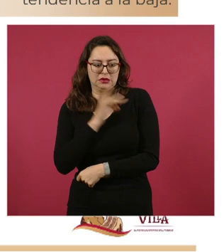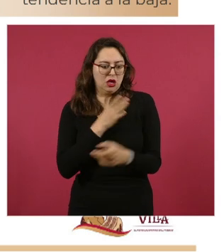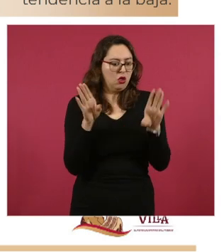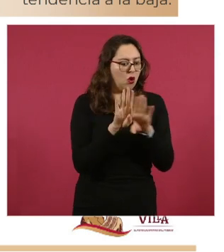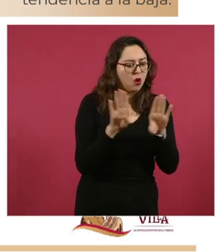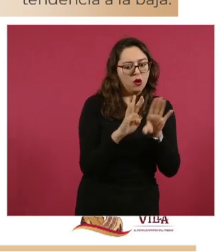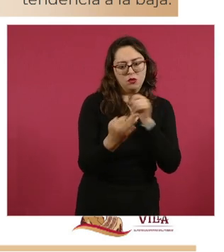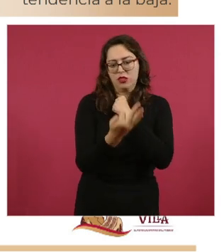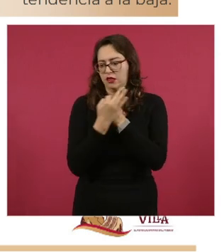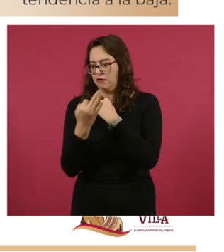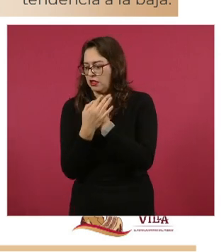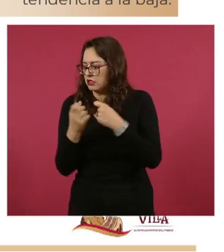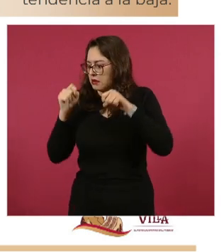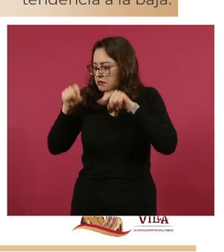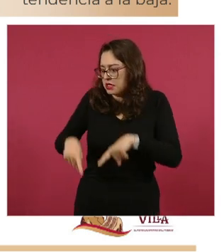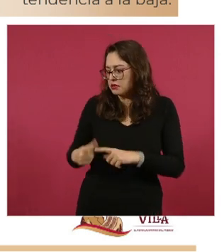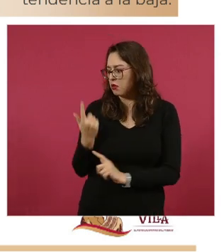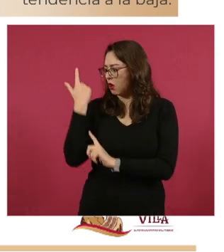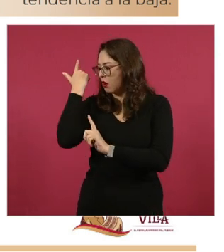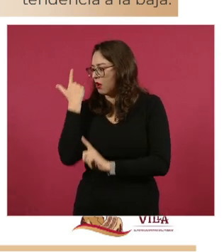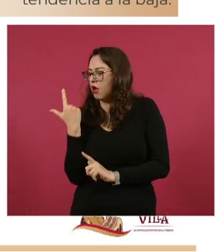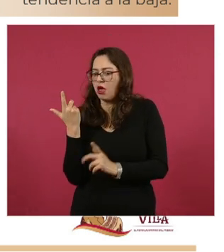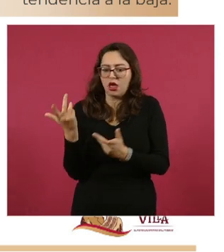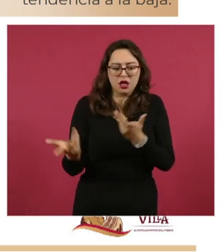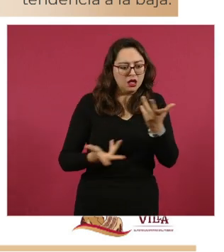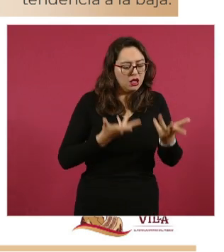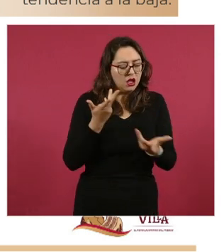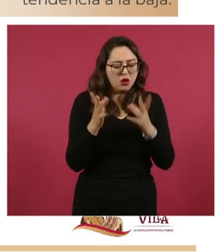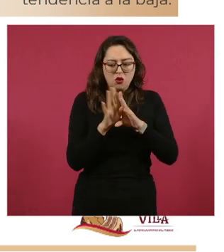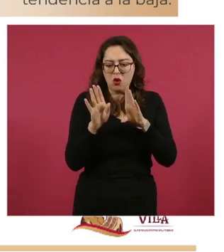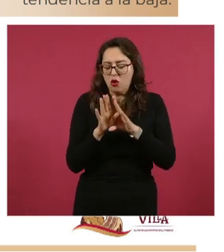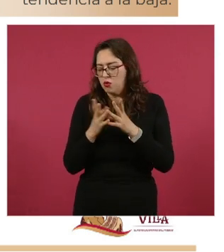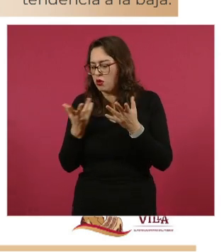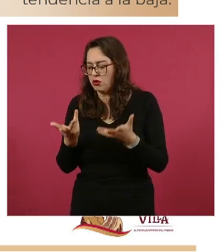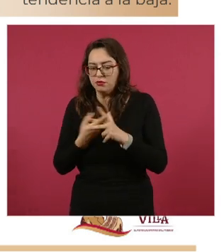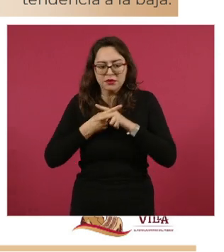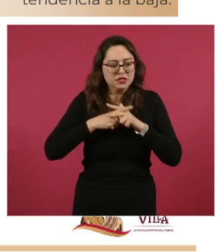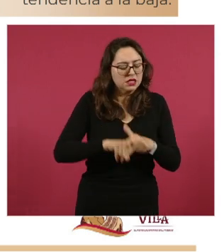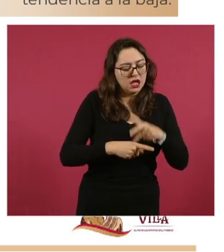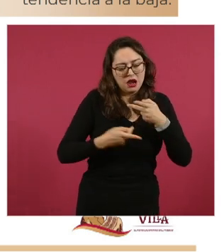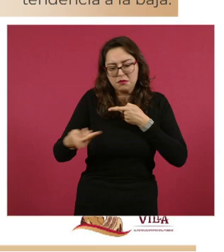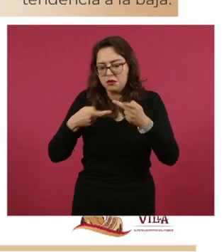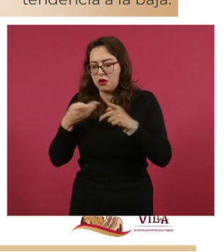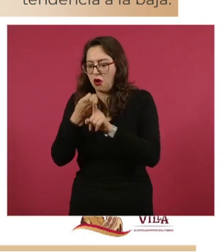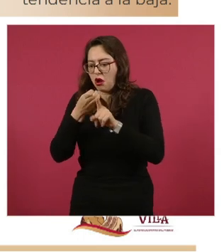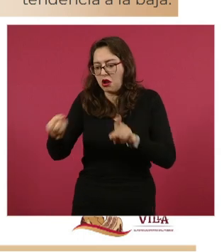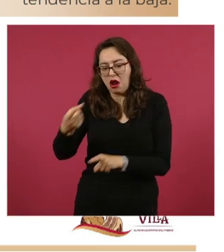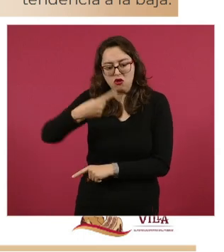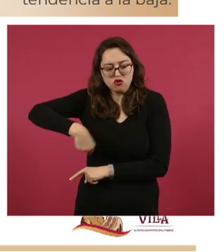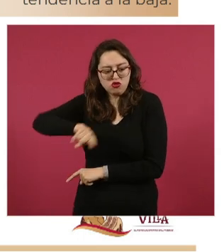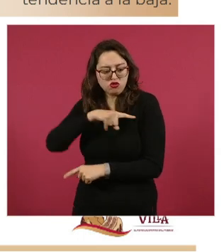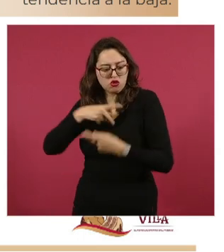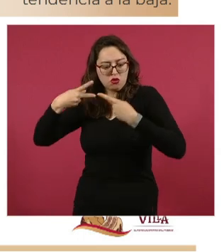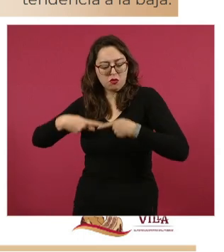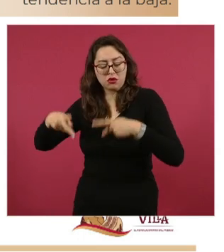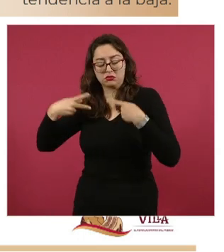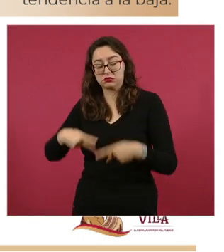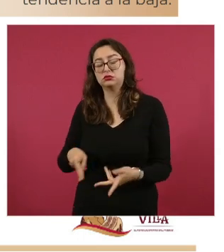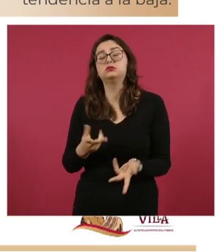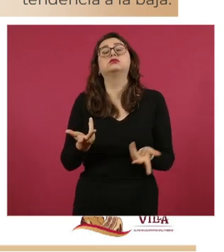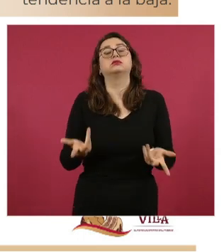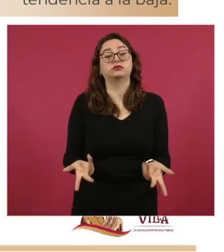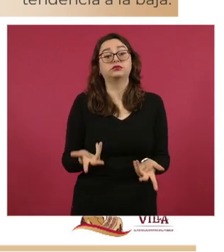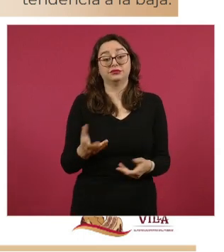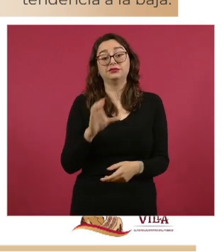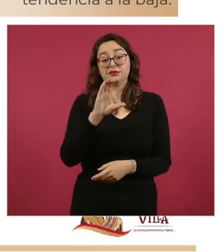¿sí? Las autodefensas, ahí sí, se creó lo de las autodefensas, ¿sí? Una idea brillante